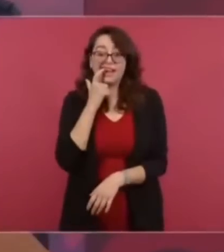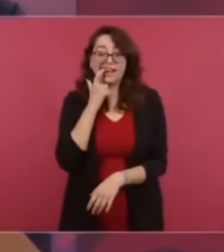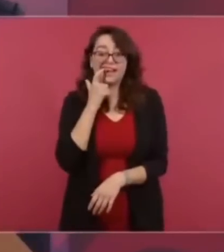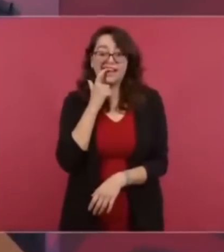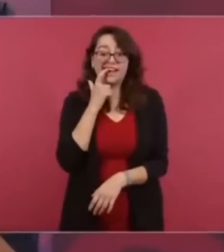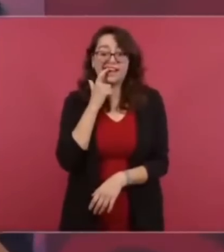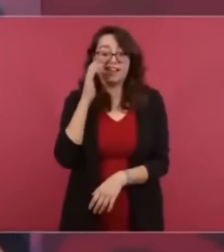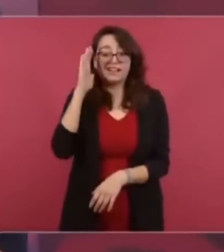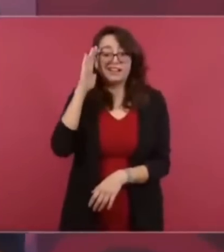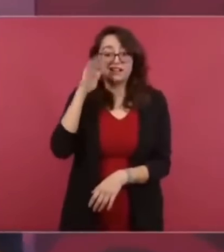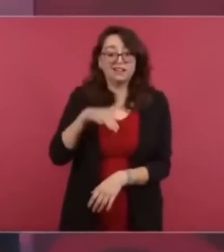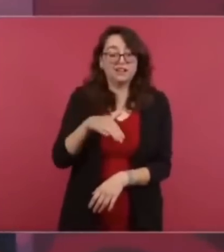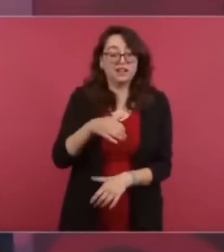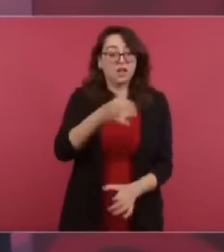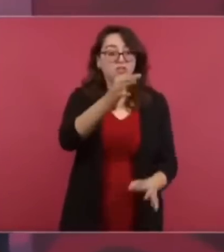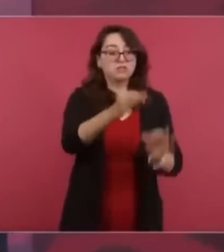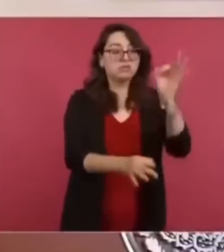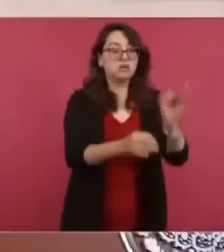de influyentismo,